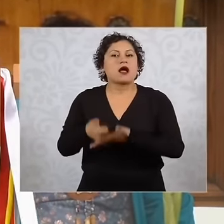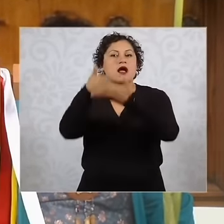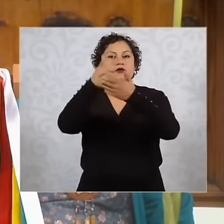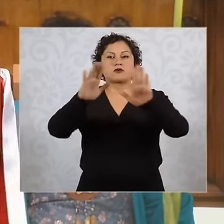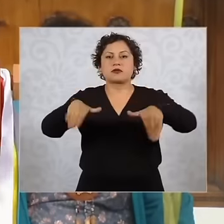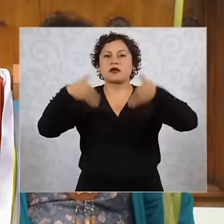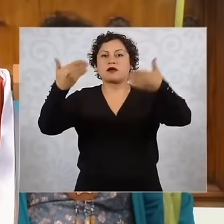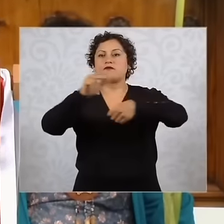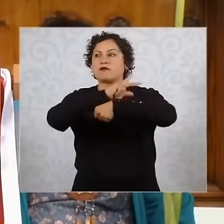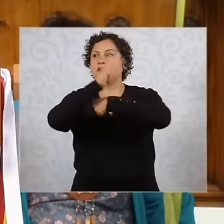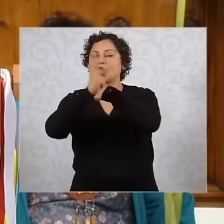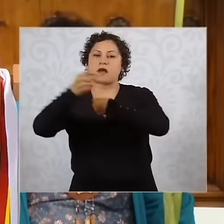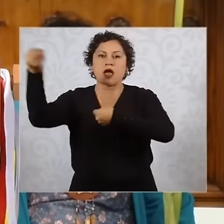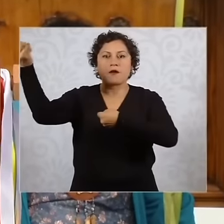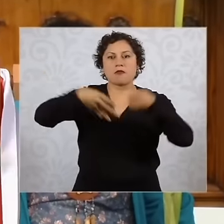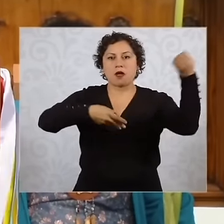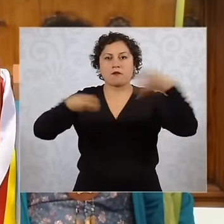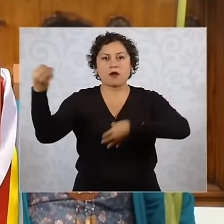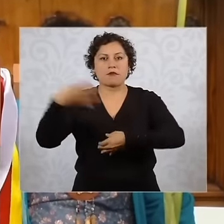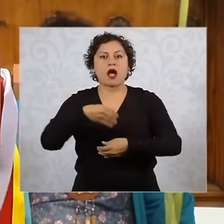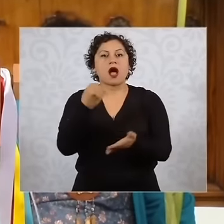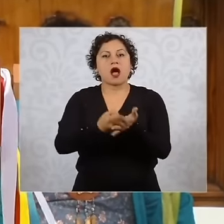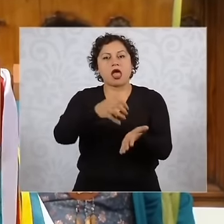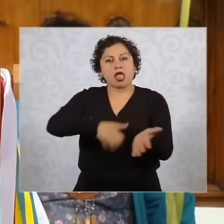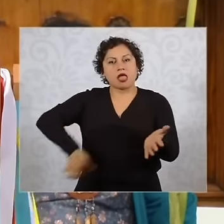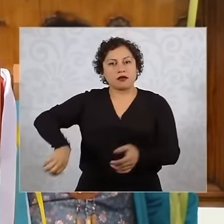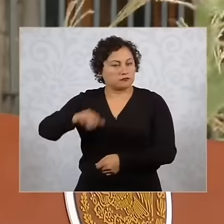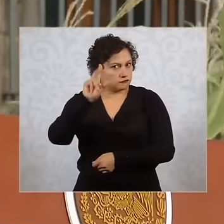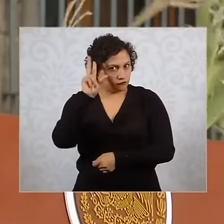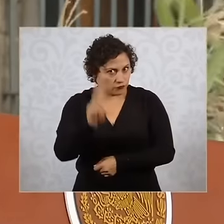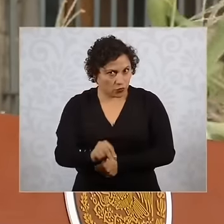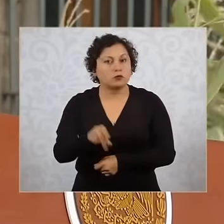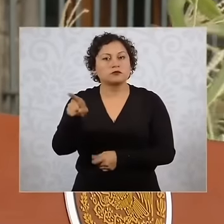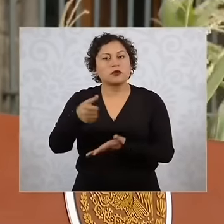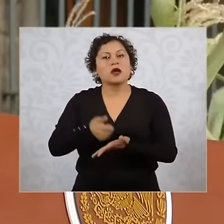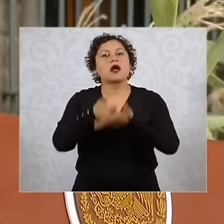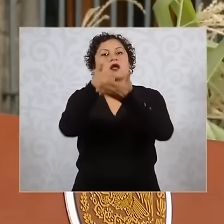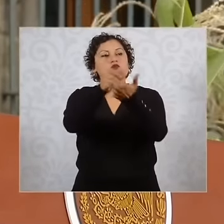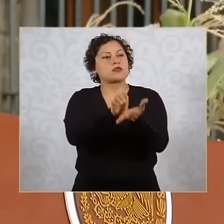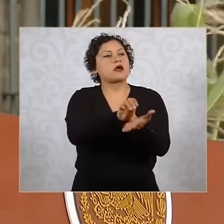sin cobrar comisiones y otorga créditos a la palabra.